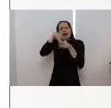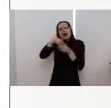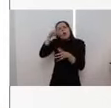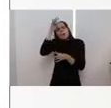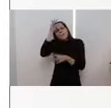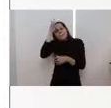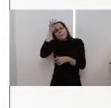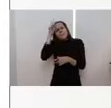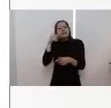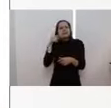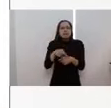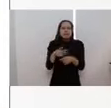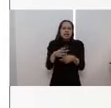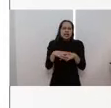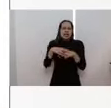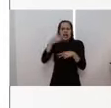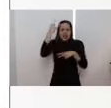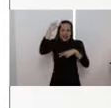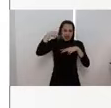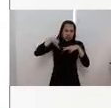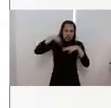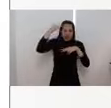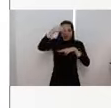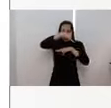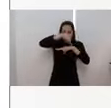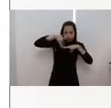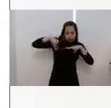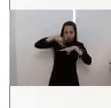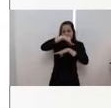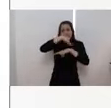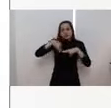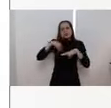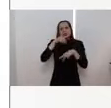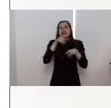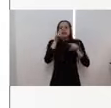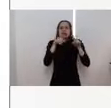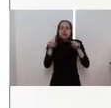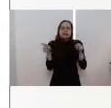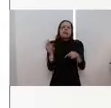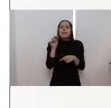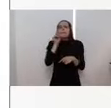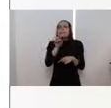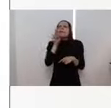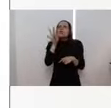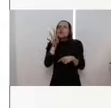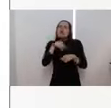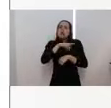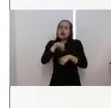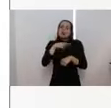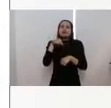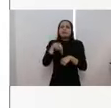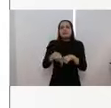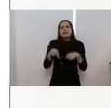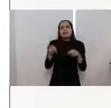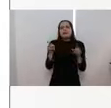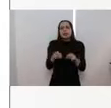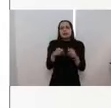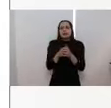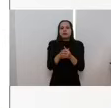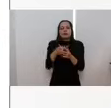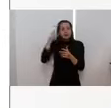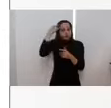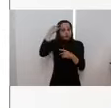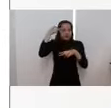cuanto a tac y resonancia estuvimos por debajo del estándar que son las 24 horas en 14 obras para está bien y en